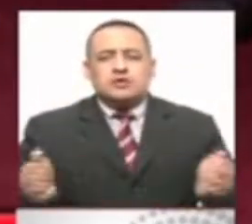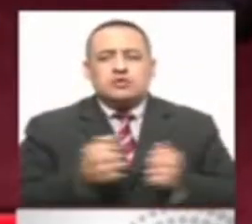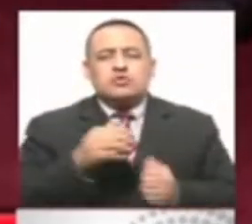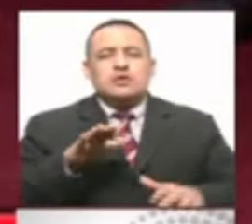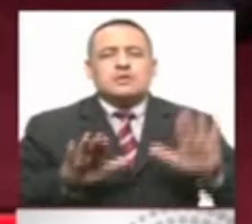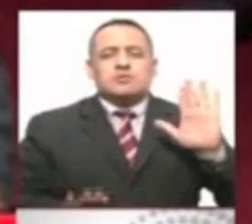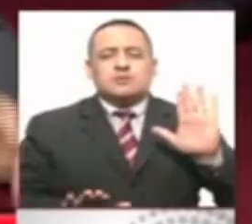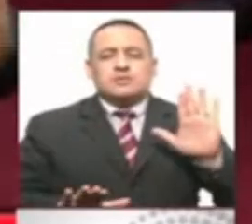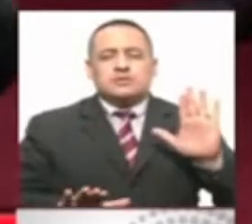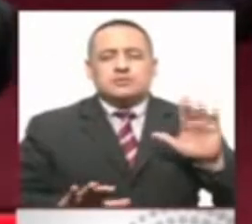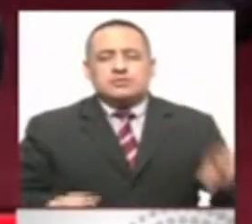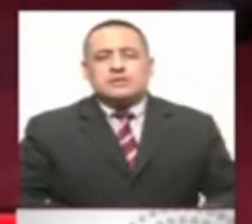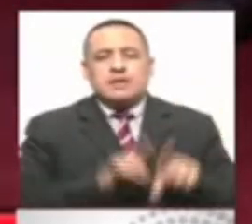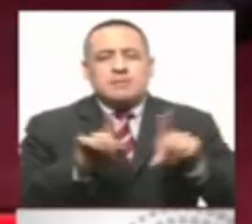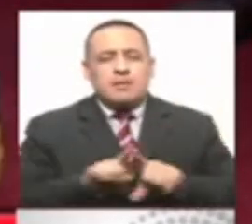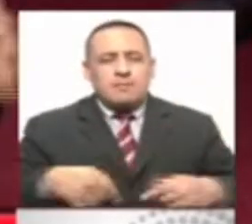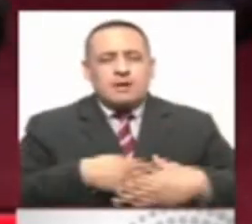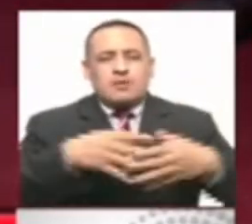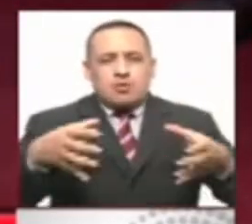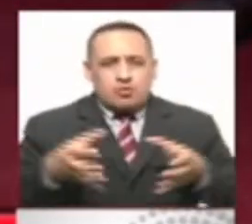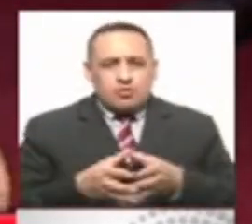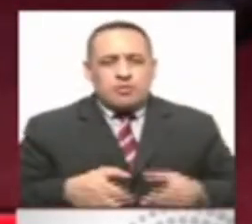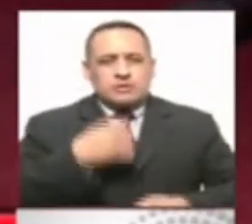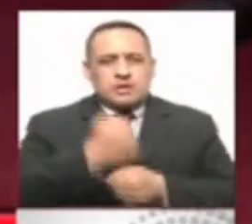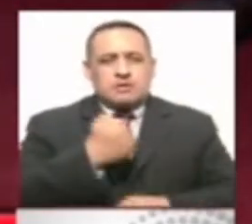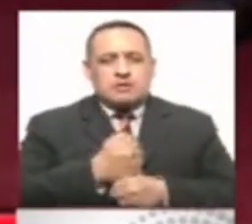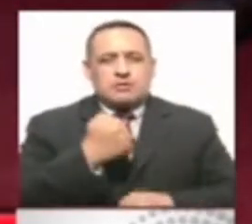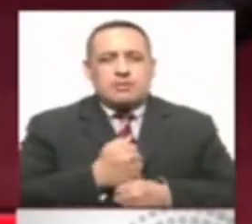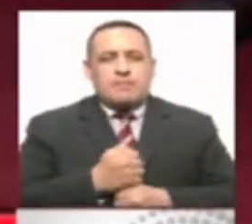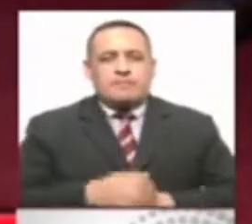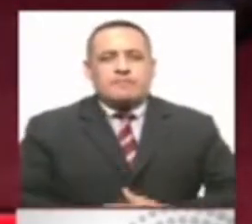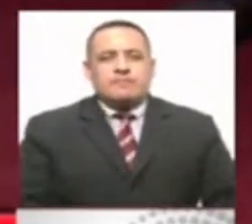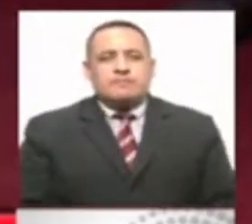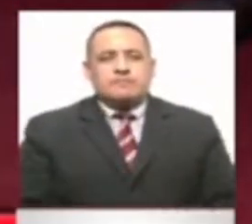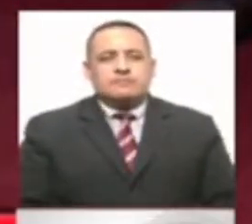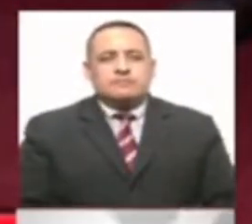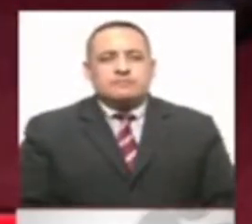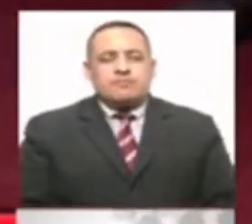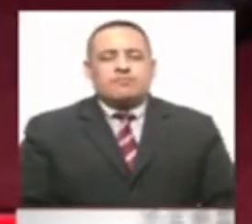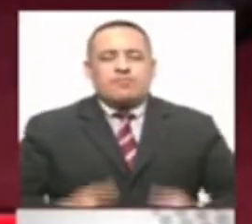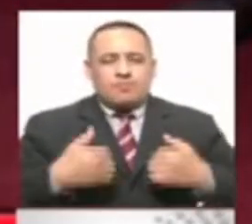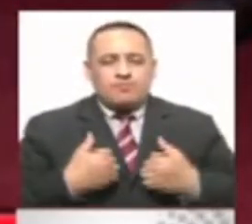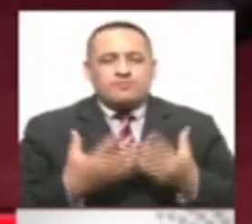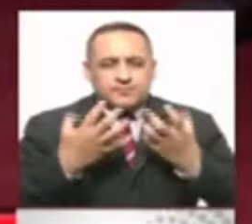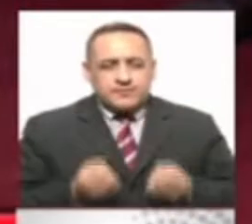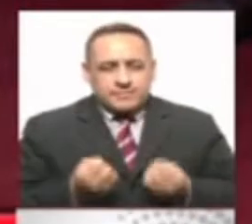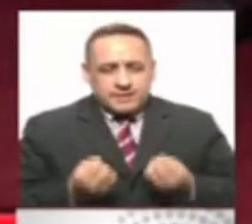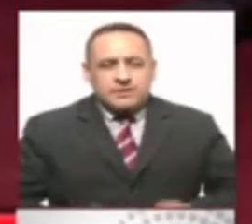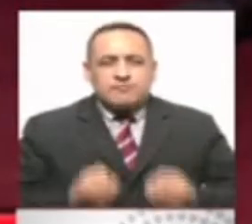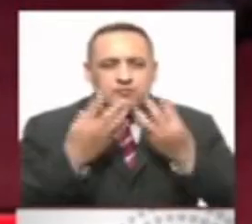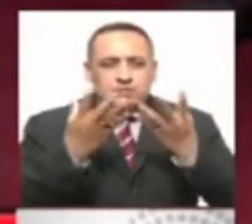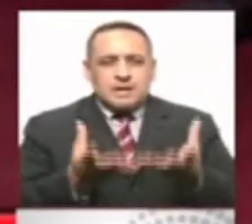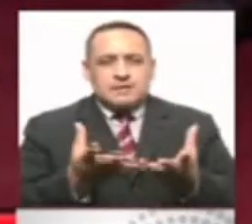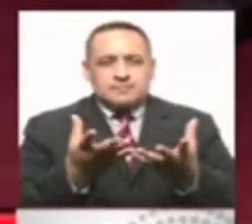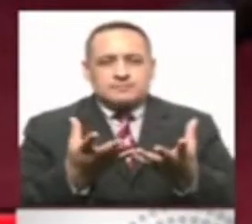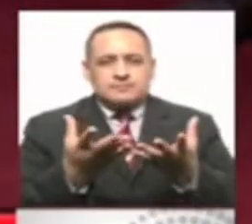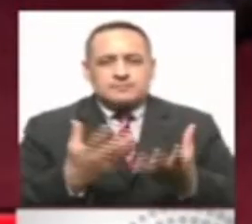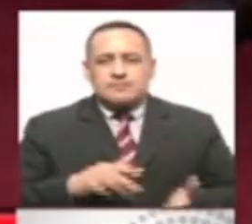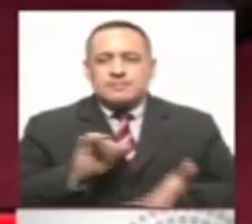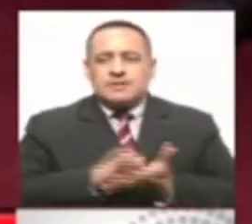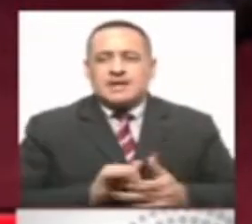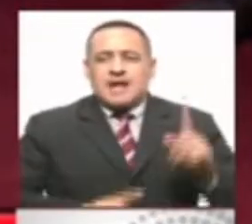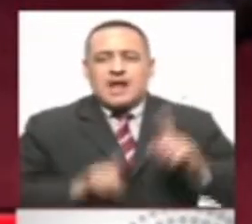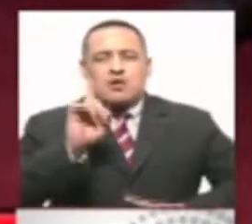ha prometido para el sector de los trabajadores. Quiero manifestar lo que han